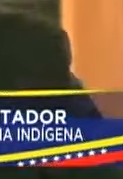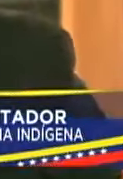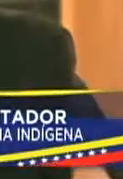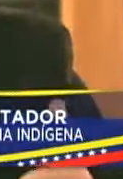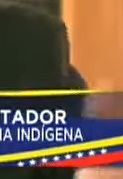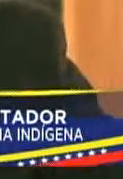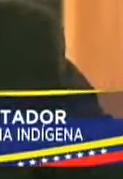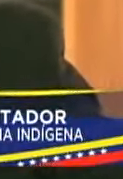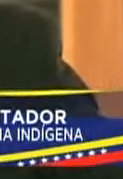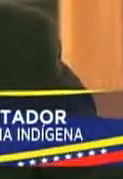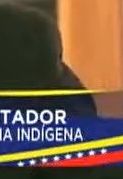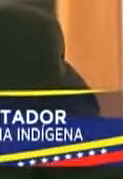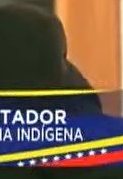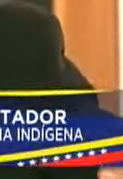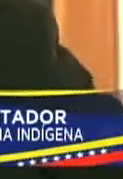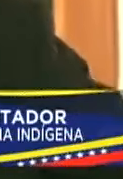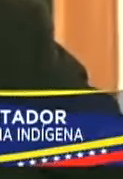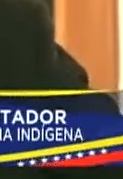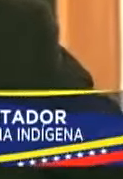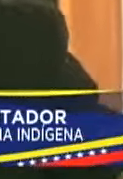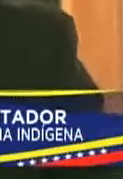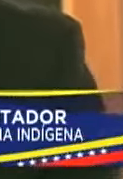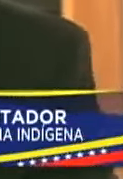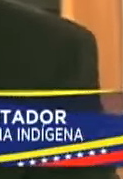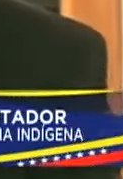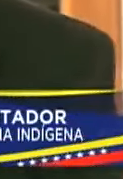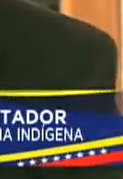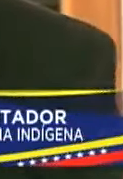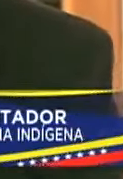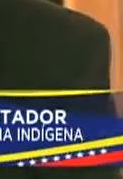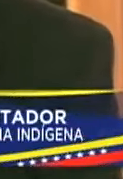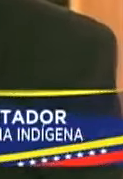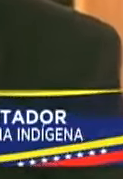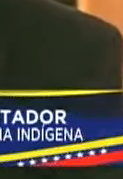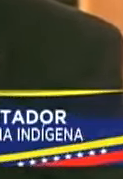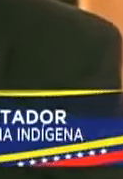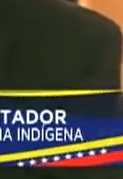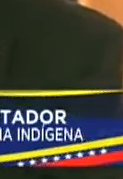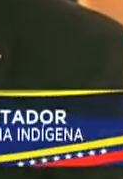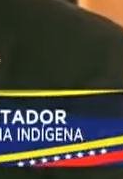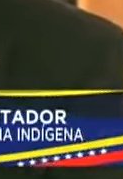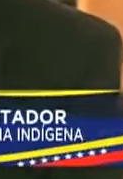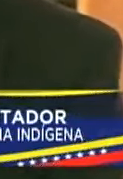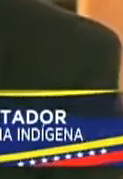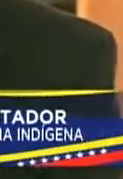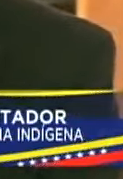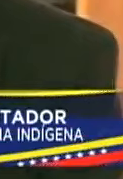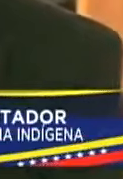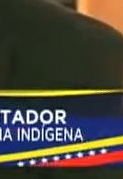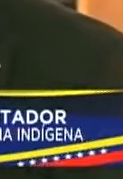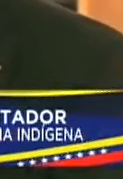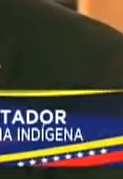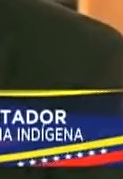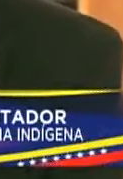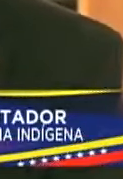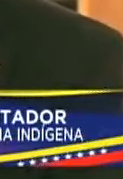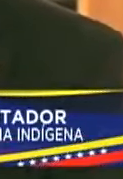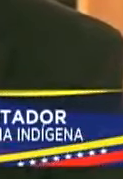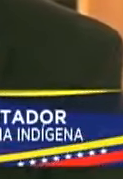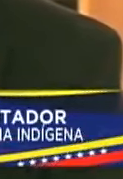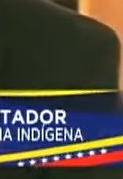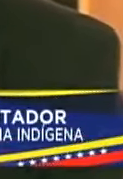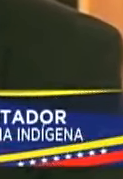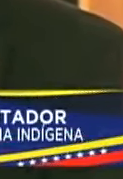Usted ha dicho que España tiene un catálogo muy grande de fechas nobles. Bueno, vamos a quitar la palabra para que